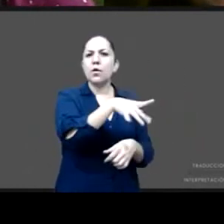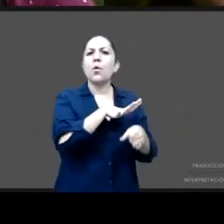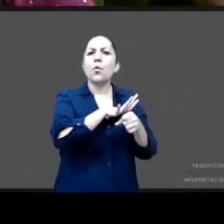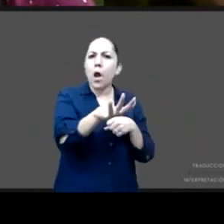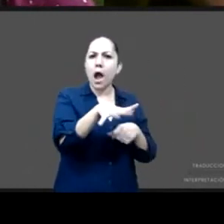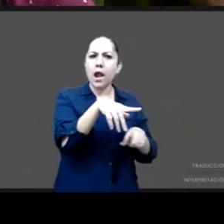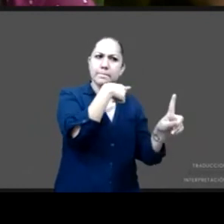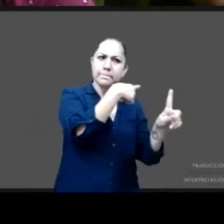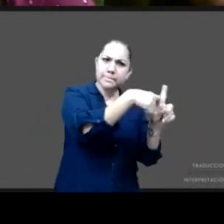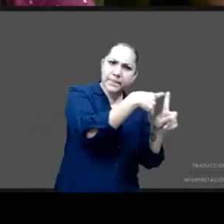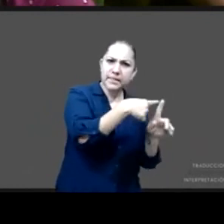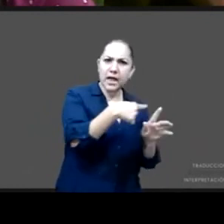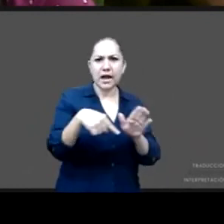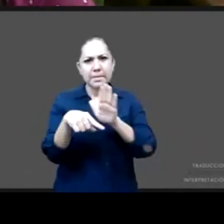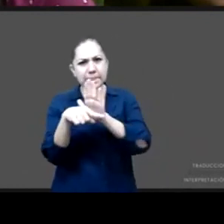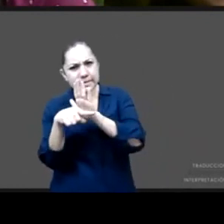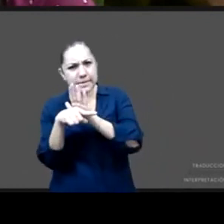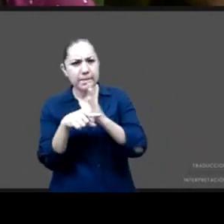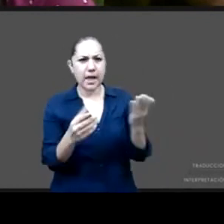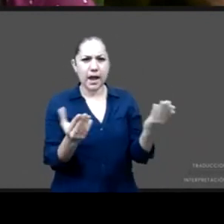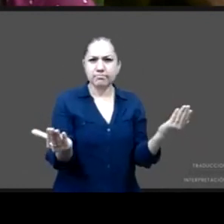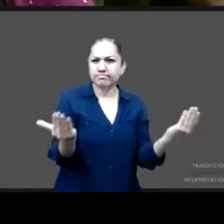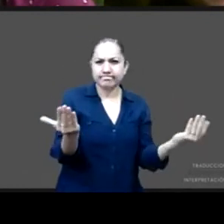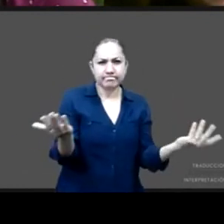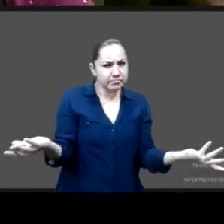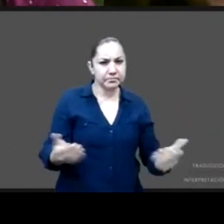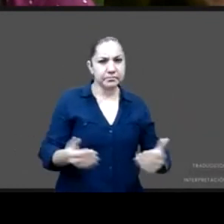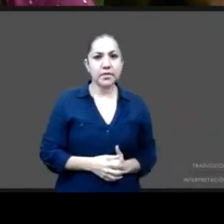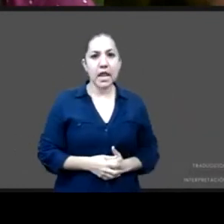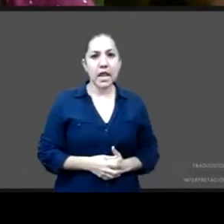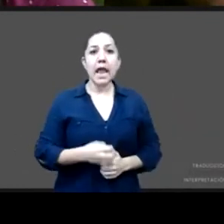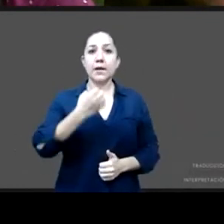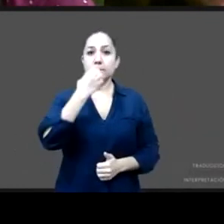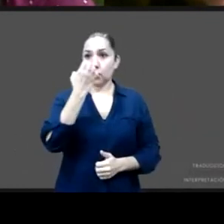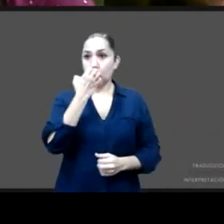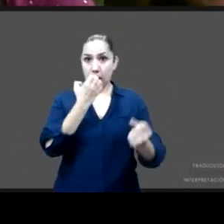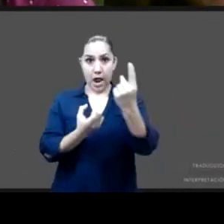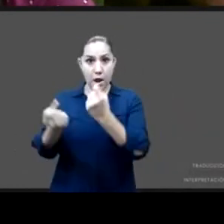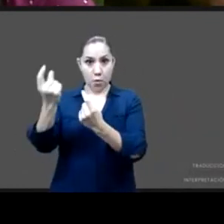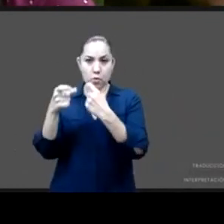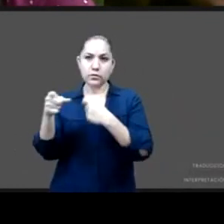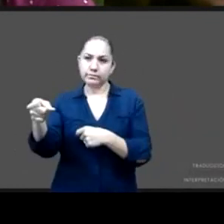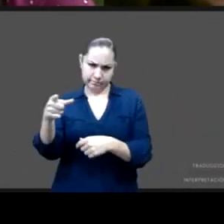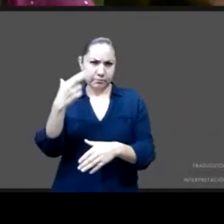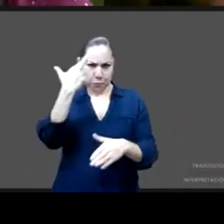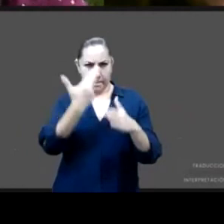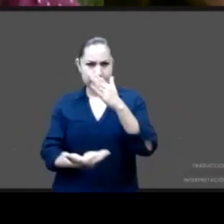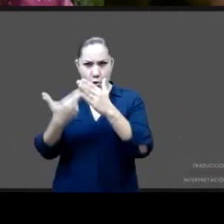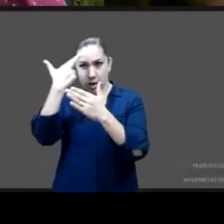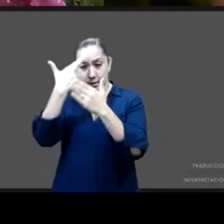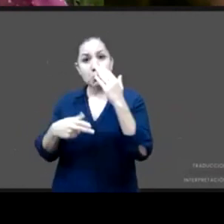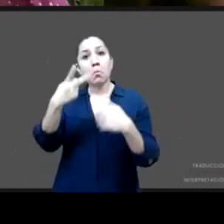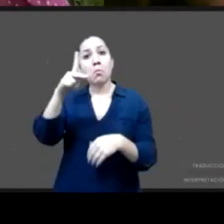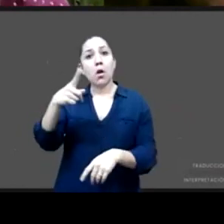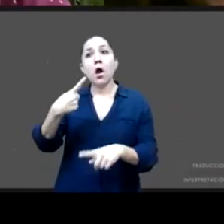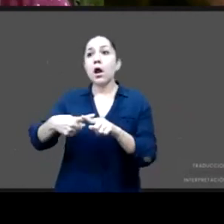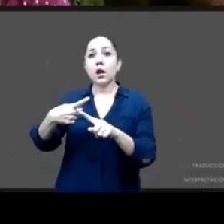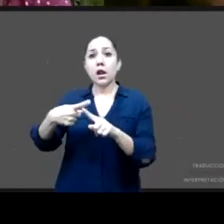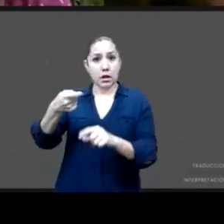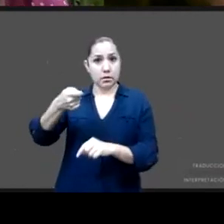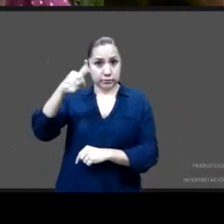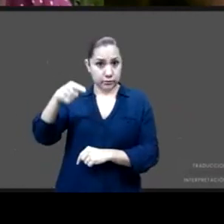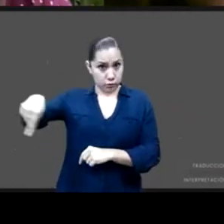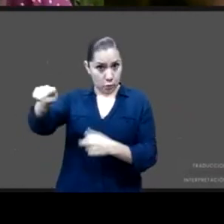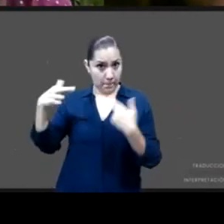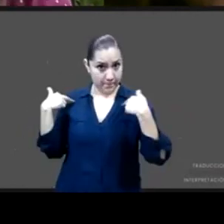es cierto que en algunas escuelas hay violencia pero no siempre es generada por los docentes muchas veces es producida por algunos de los mismos